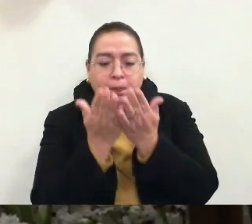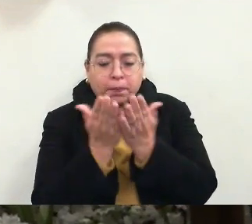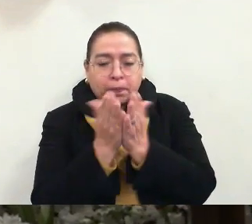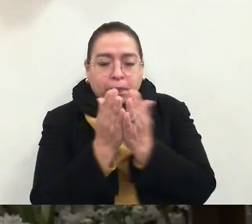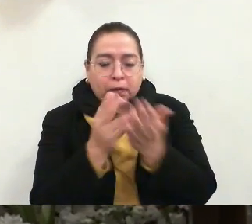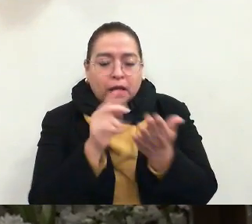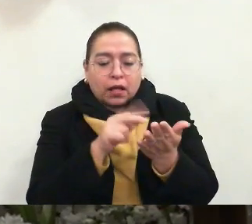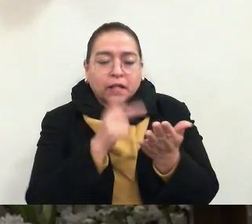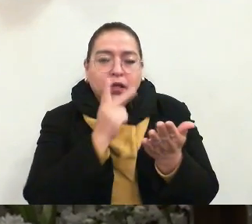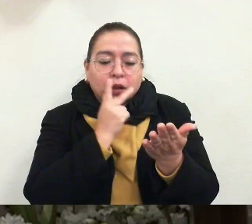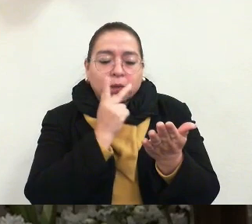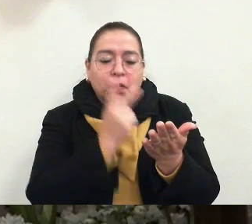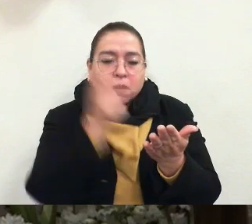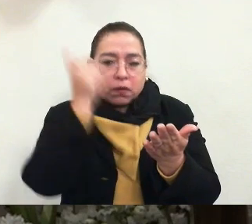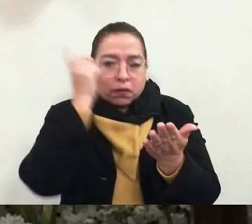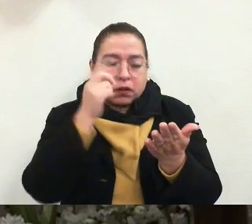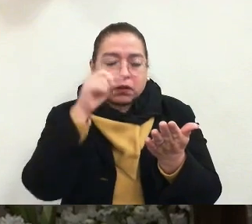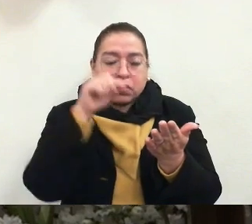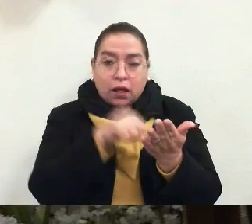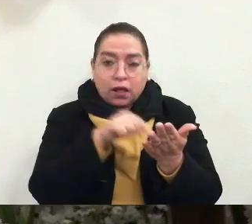Queremos en esta Eucaristía,